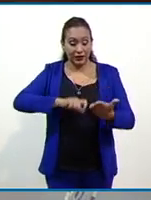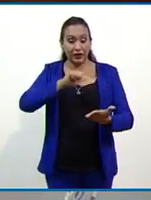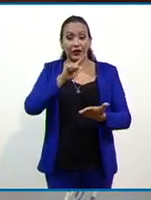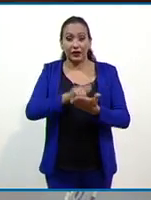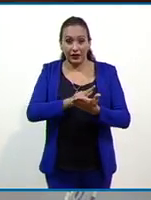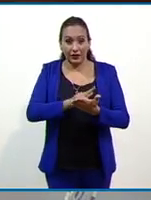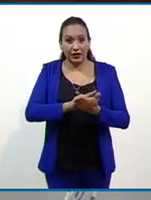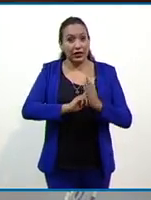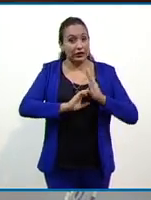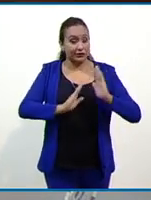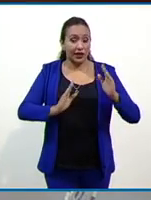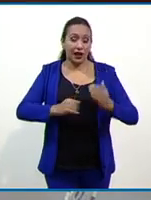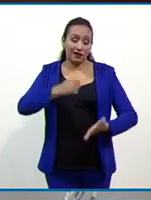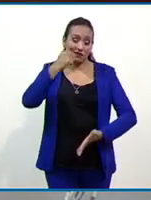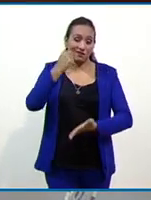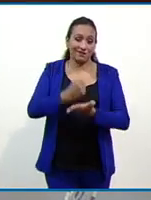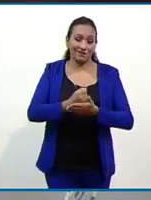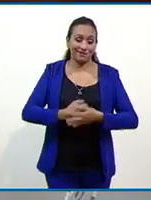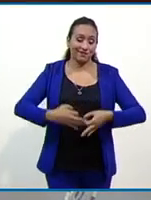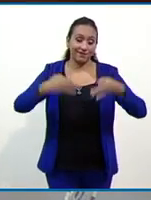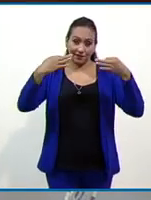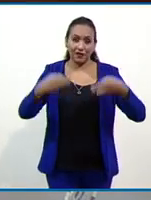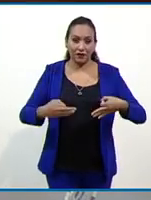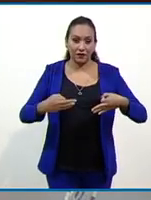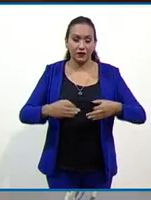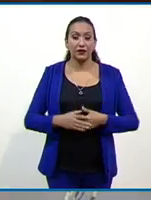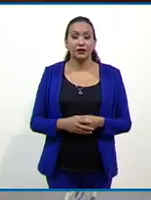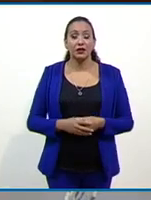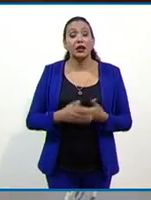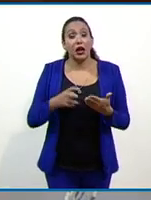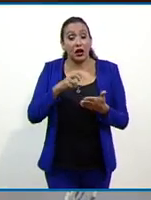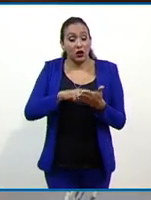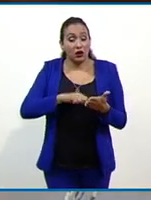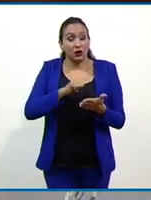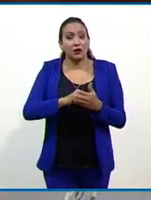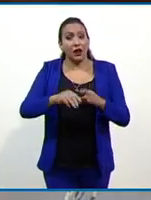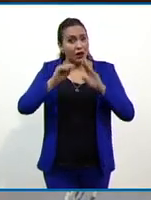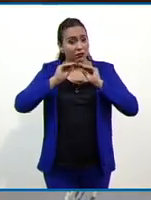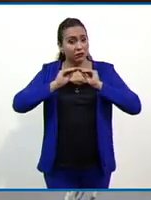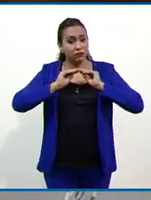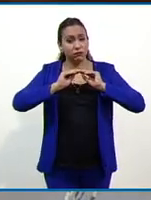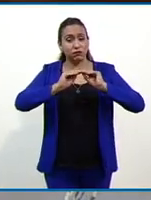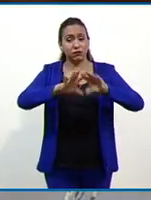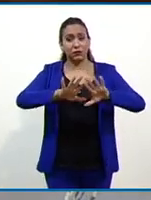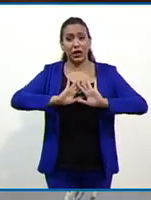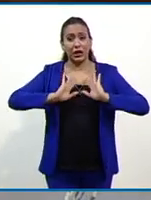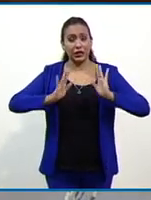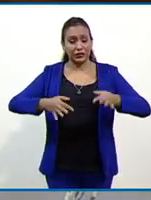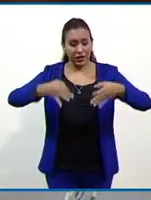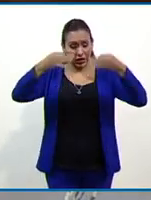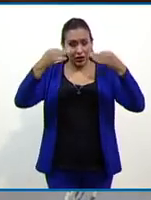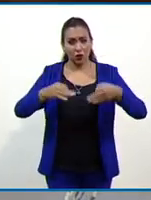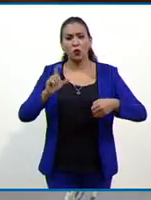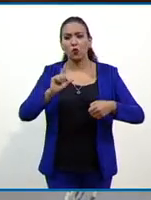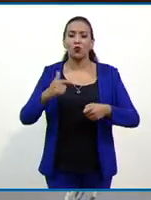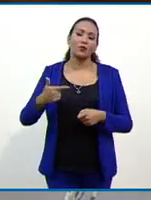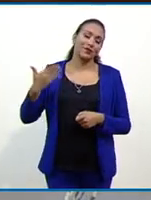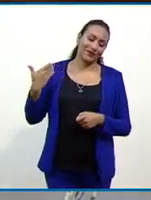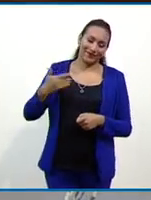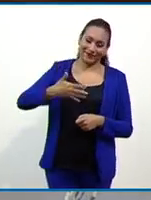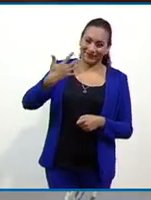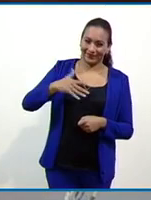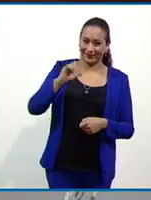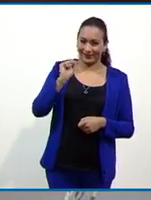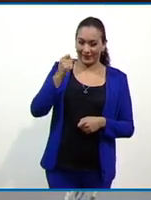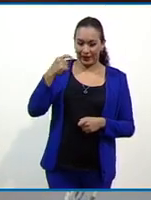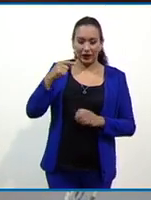constitucional ha concluido. Tanto es así que dicha reforma fue publicada en el Diario Oficial de la Federación el 15 de septiembre del